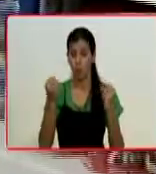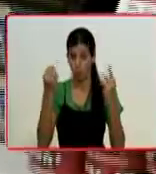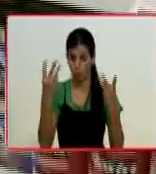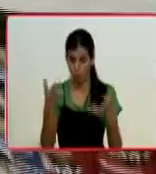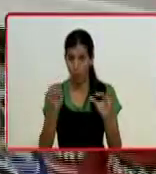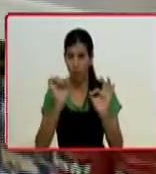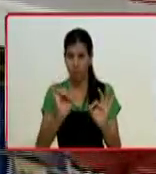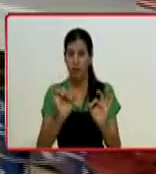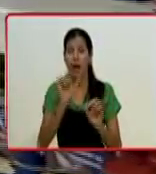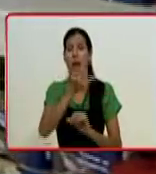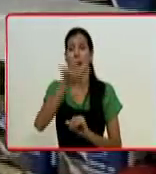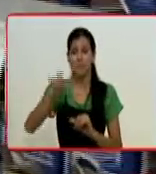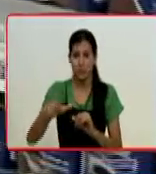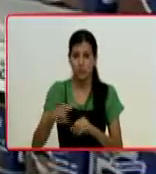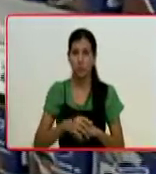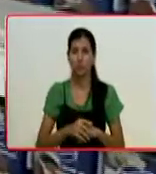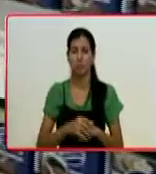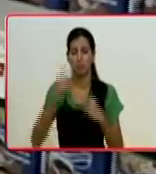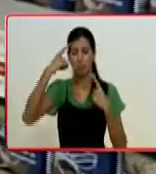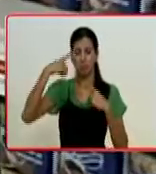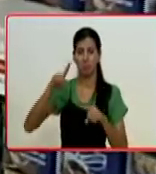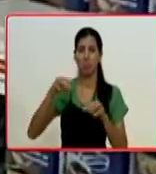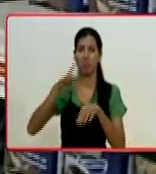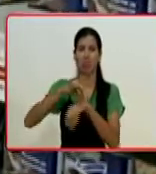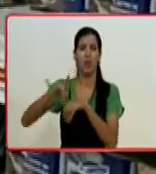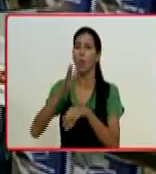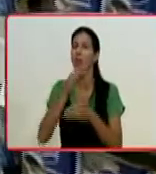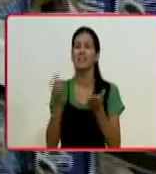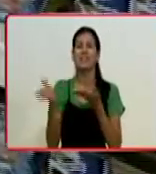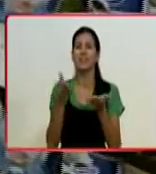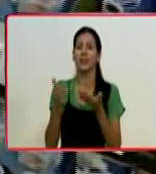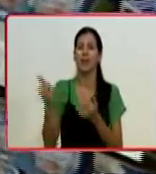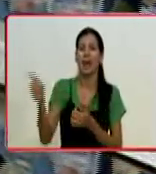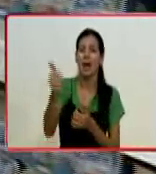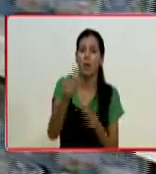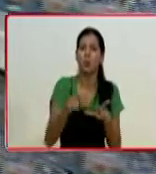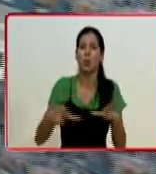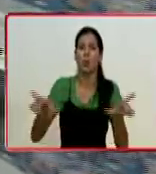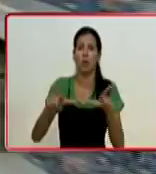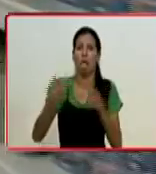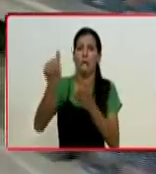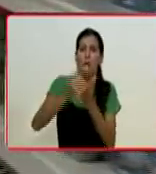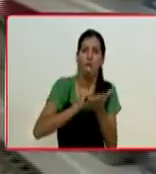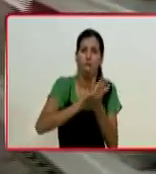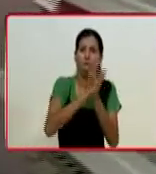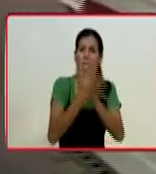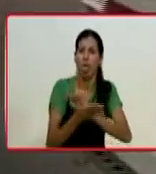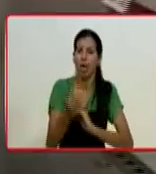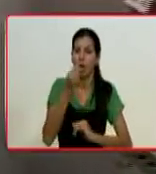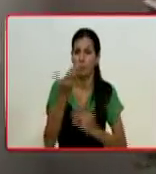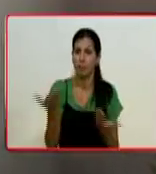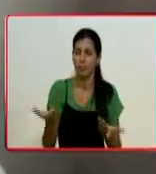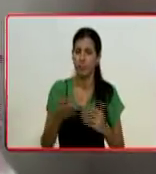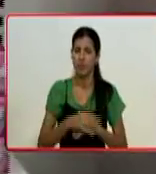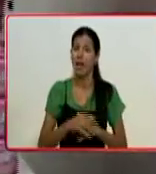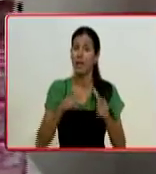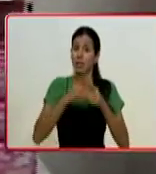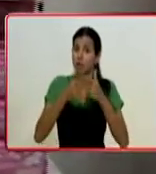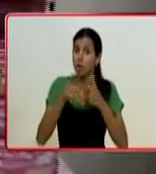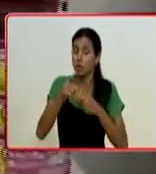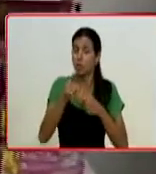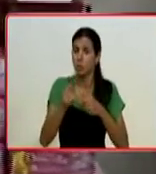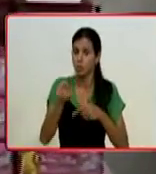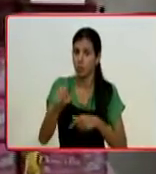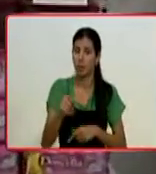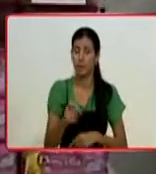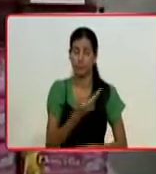y convive en un barrio, dejándola sin el servicio en cada uno de esos establecimientos de esas pequeñas bodegas. Es por eso que usted nos ha dado